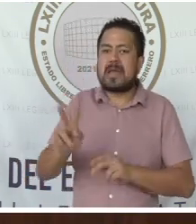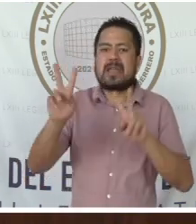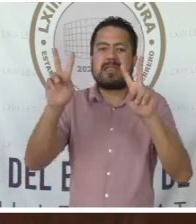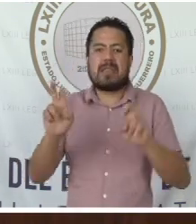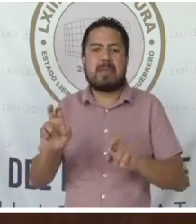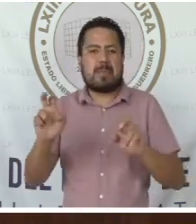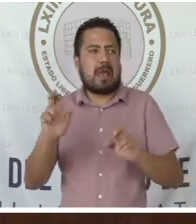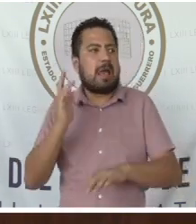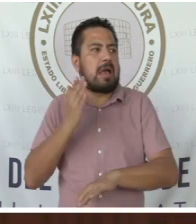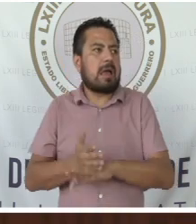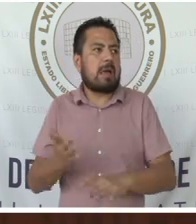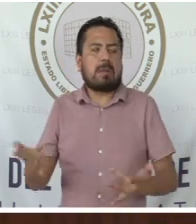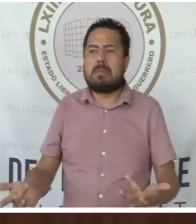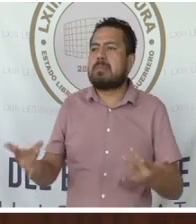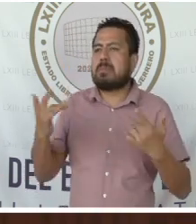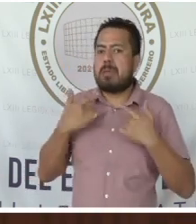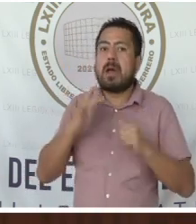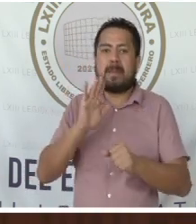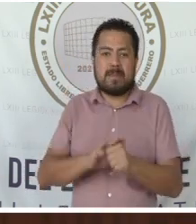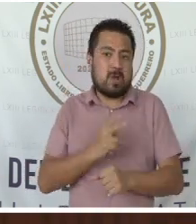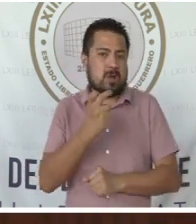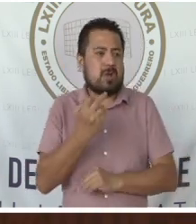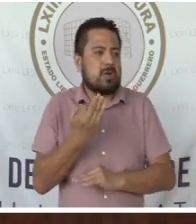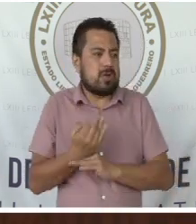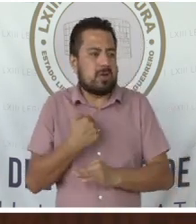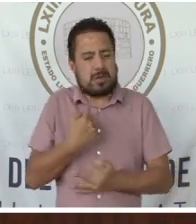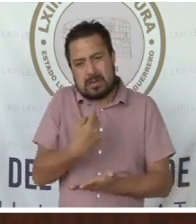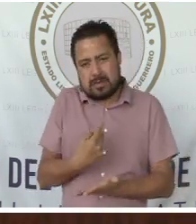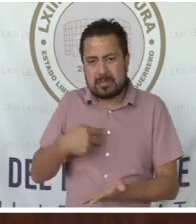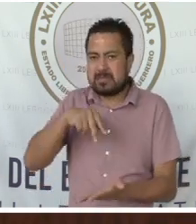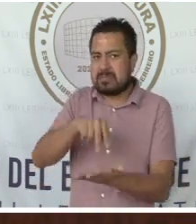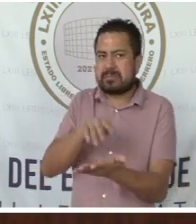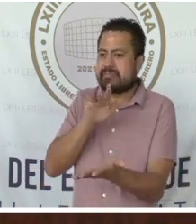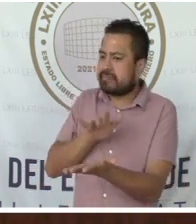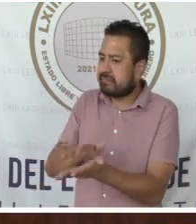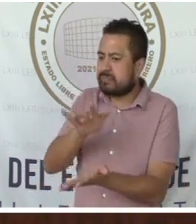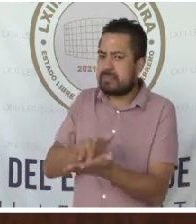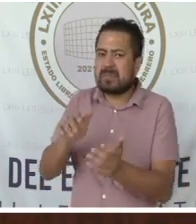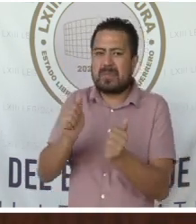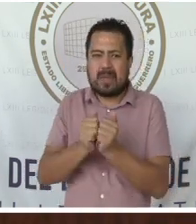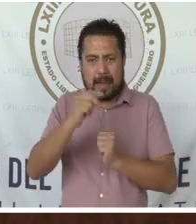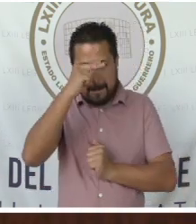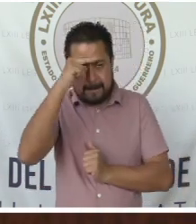de impunidad. Por ello, desde esta tribuna, para contribuir con el